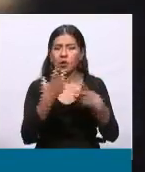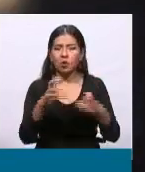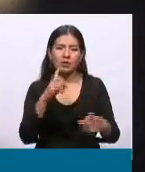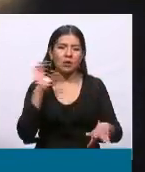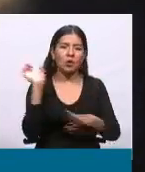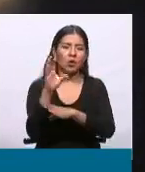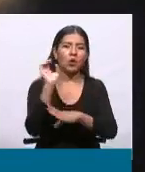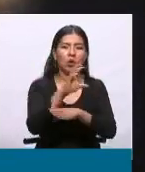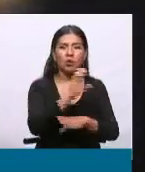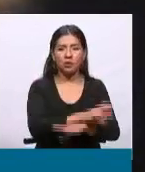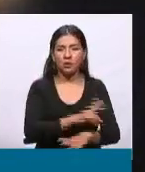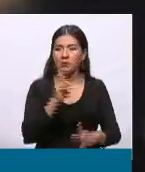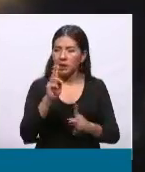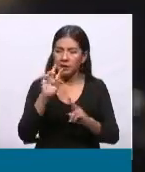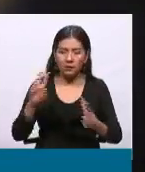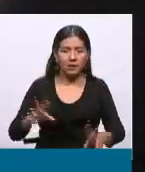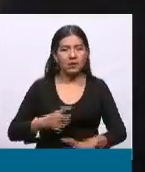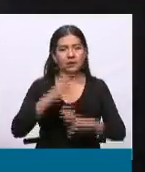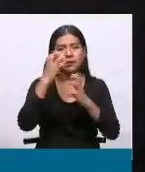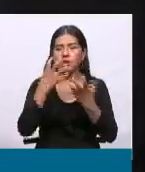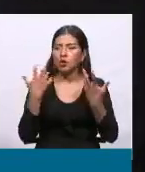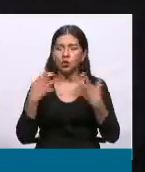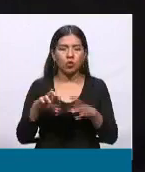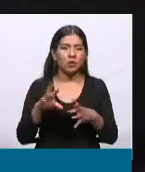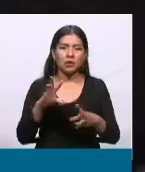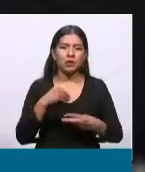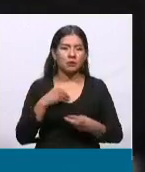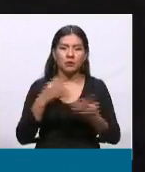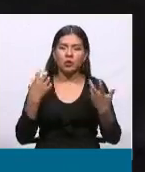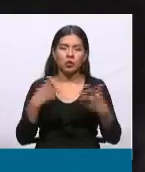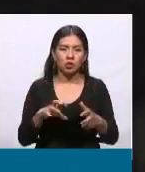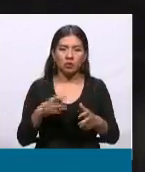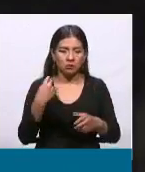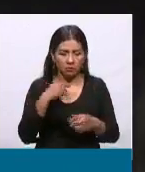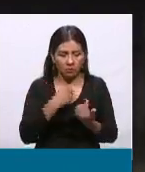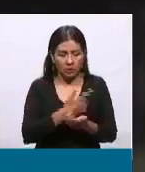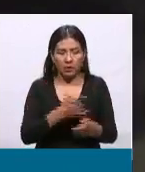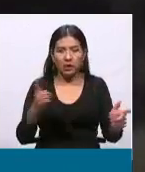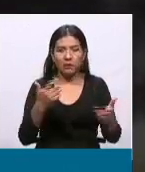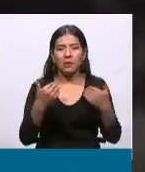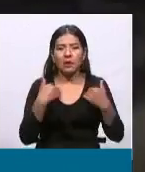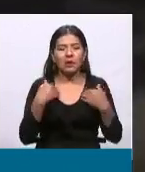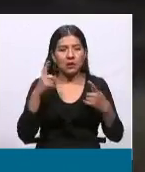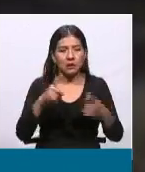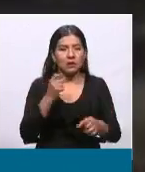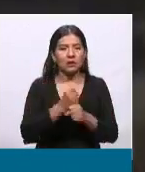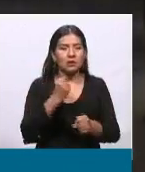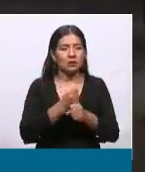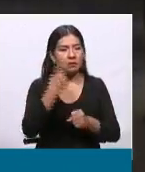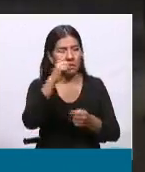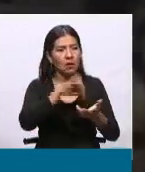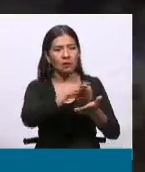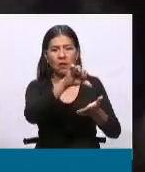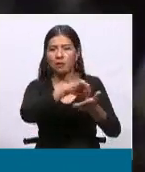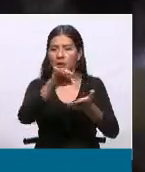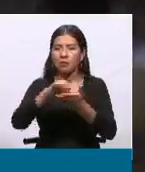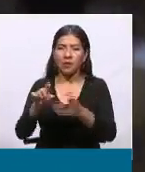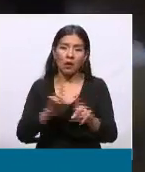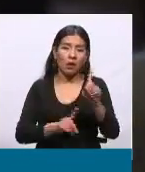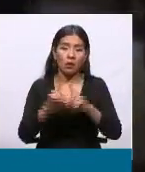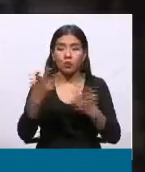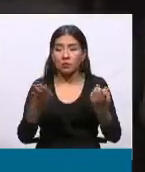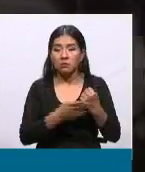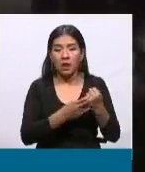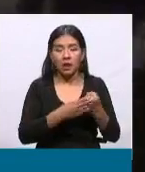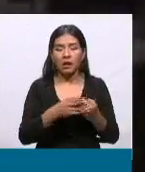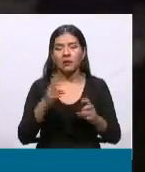Contra esto la población no acepta porque ellos son, tienen compromisos con las entidades financieras,